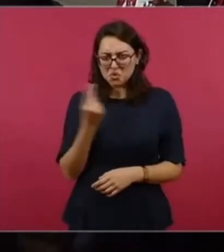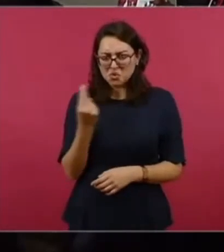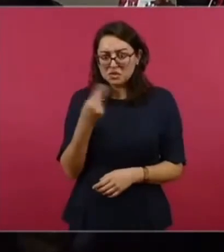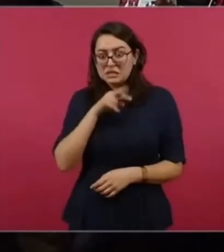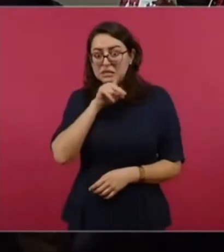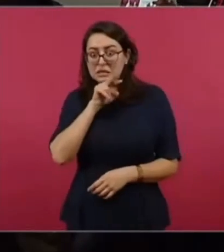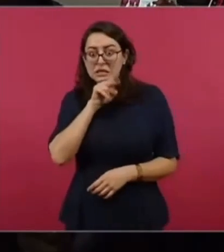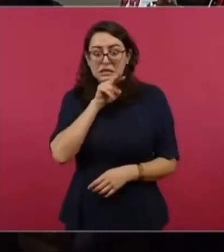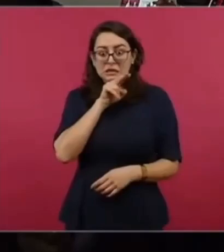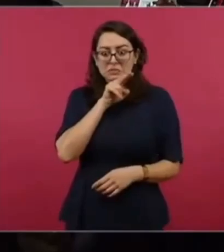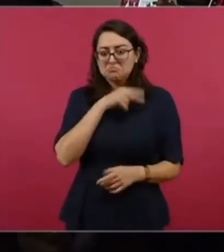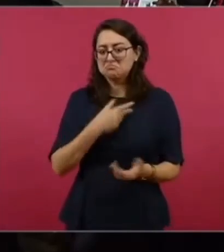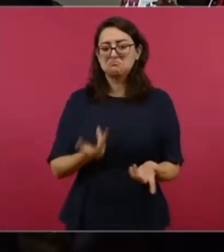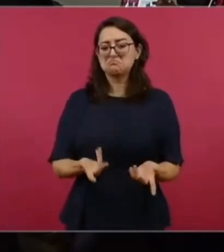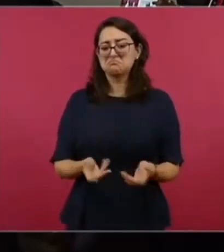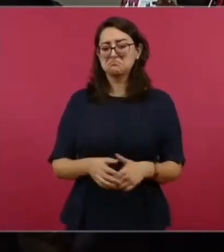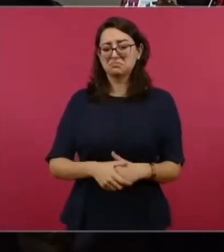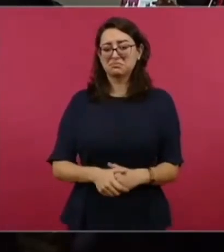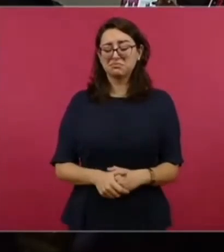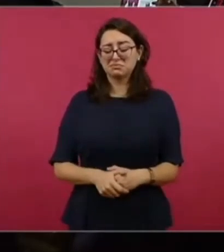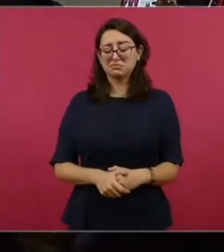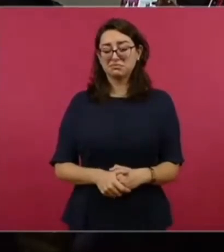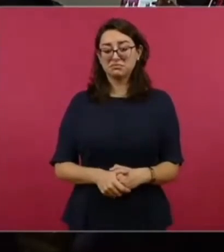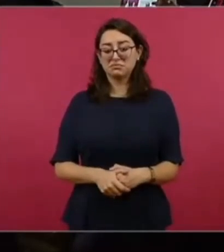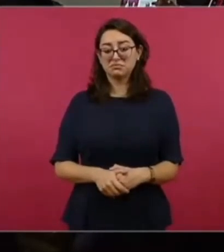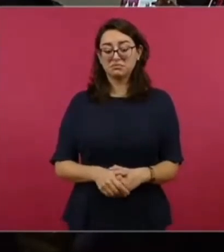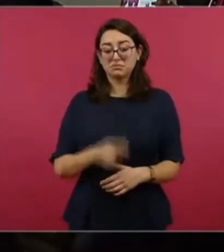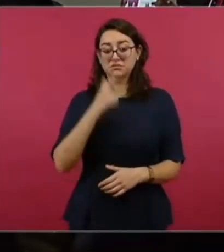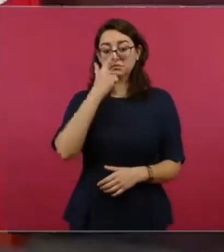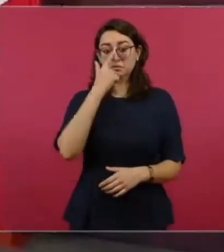que se tenga una idea